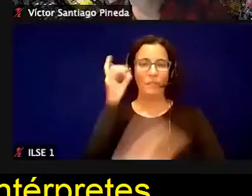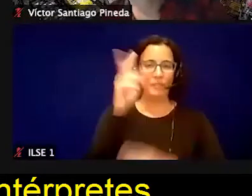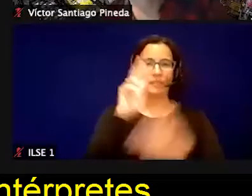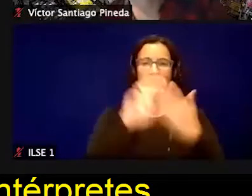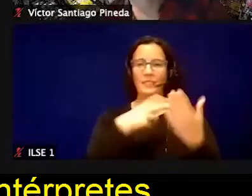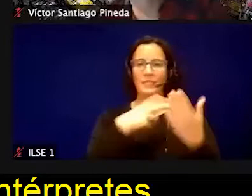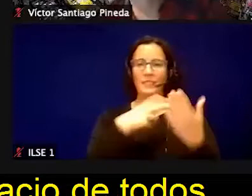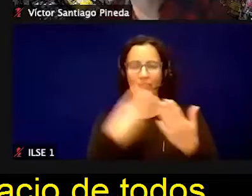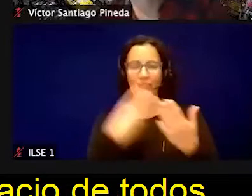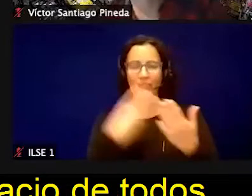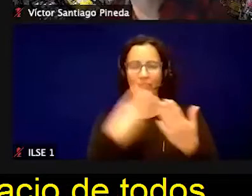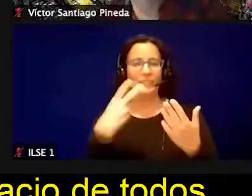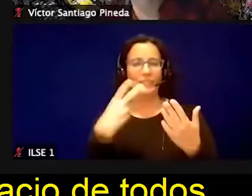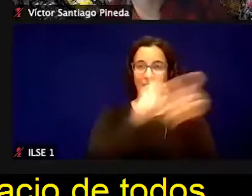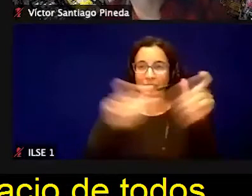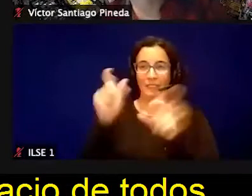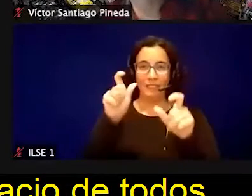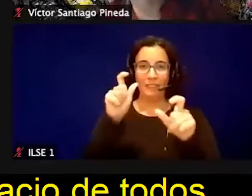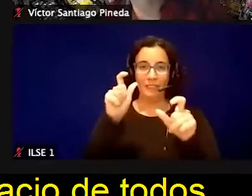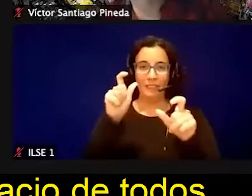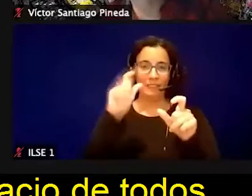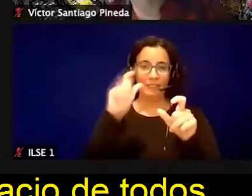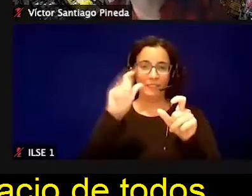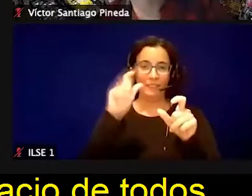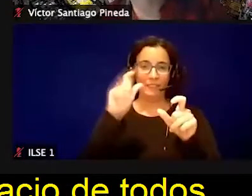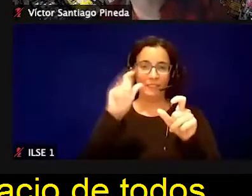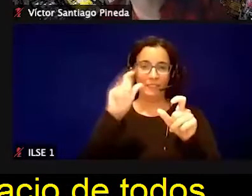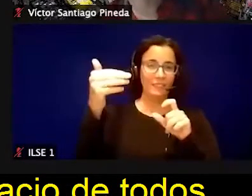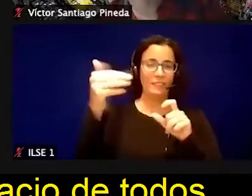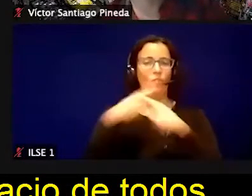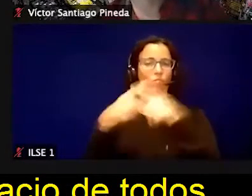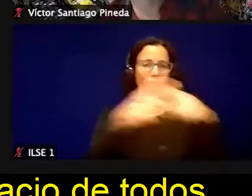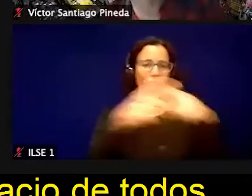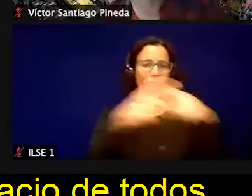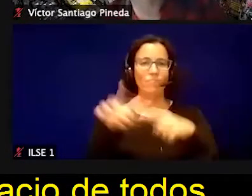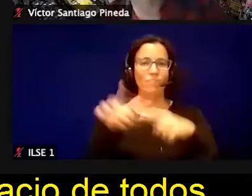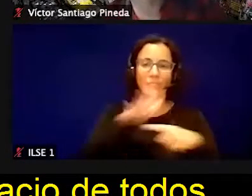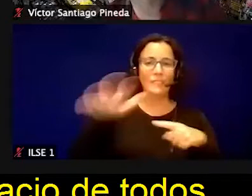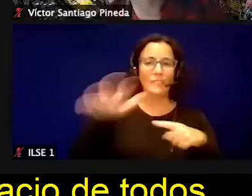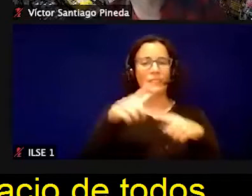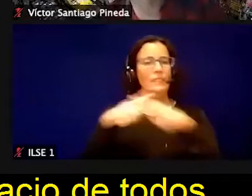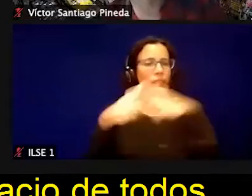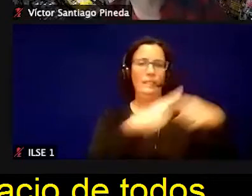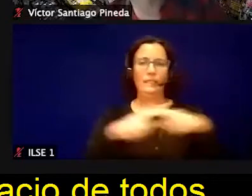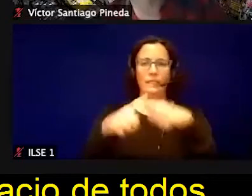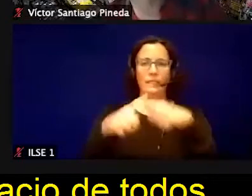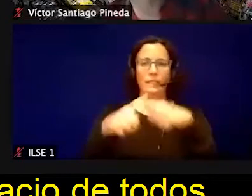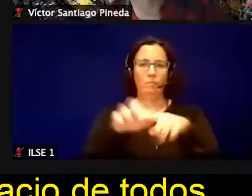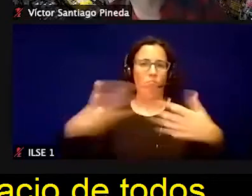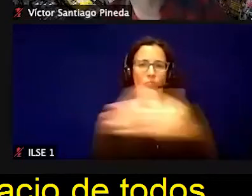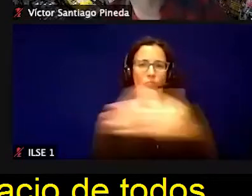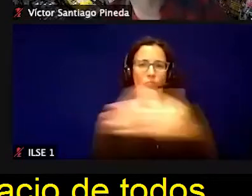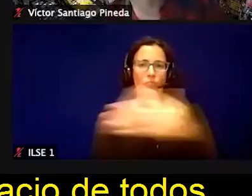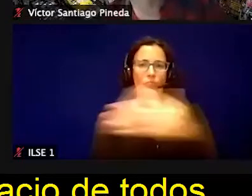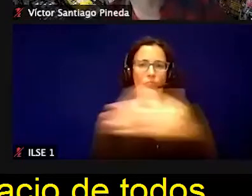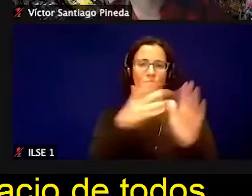detrás de las cámaras, por compartir este espacio, que es un espacio de todos, con lo cual que sepáis que tenemos un